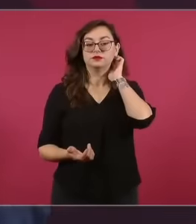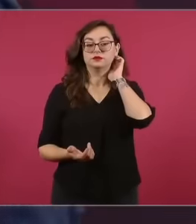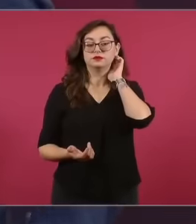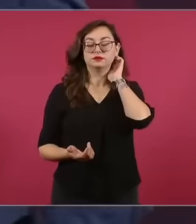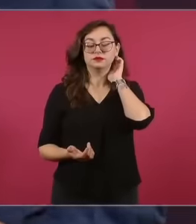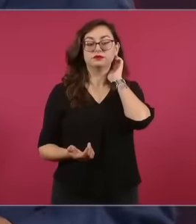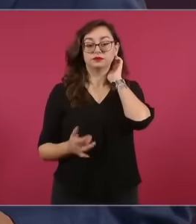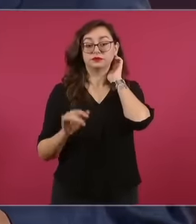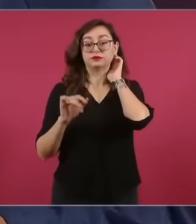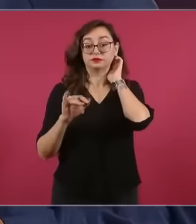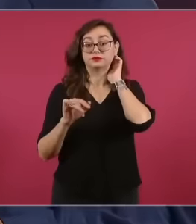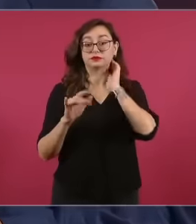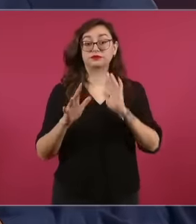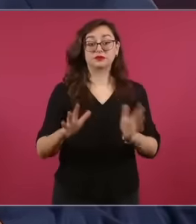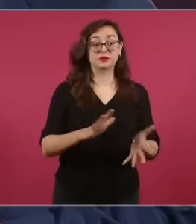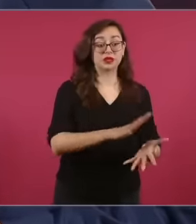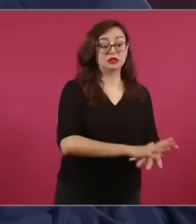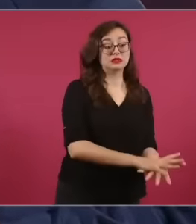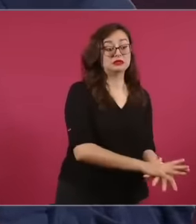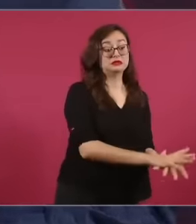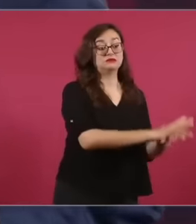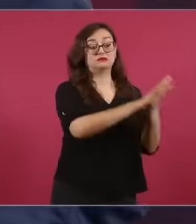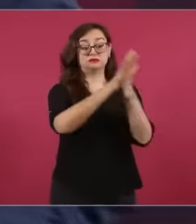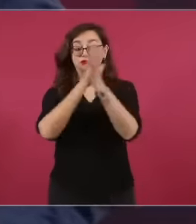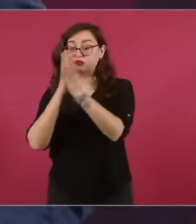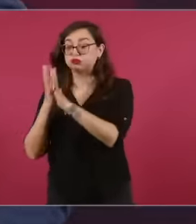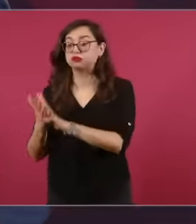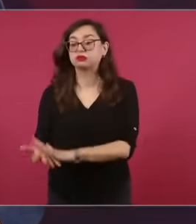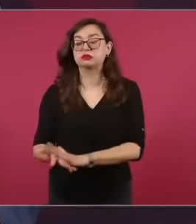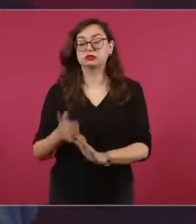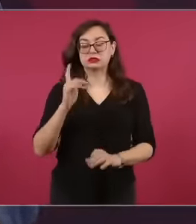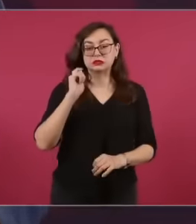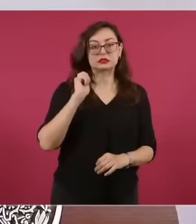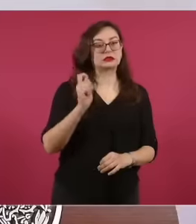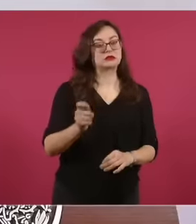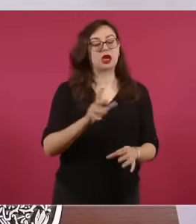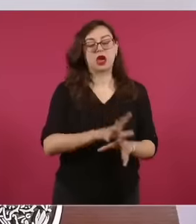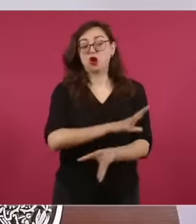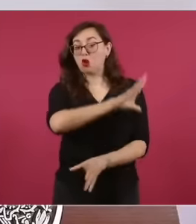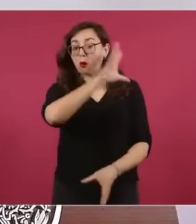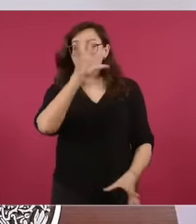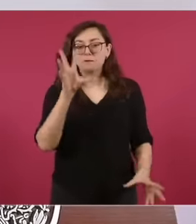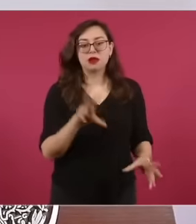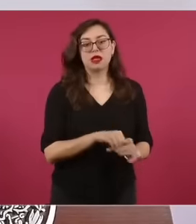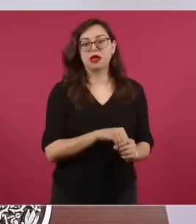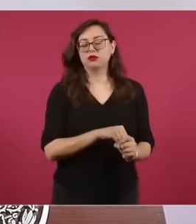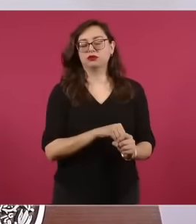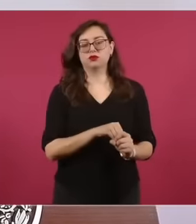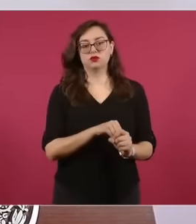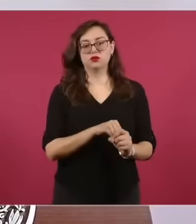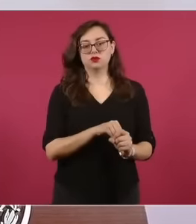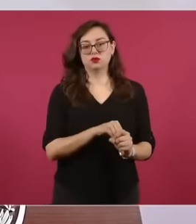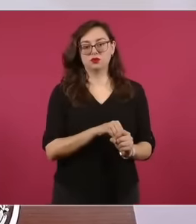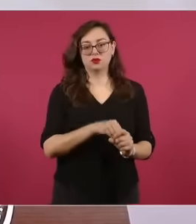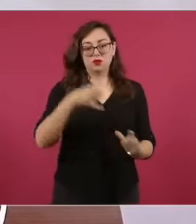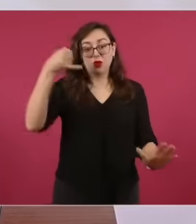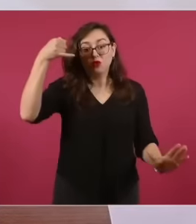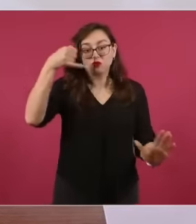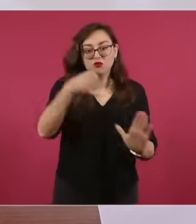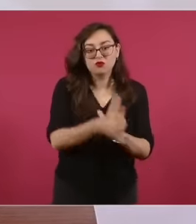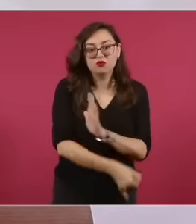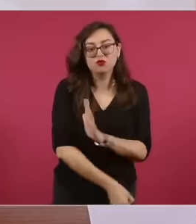radical, entendiendo que la palabra radical viene de raíz, arrancando de raíz